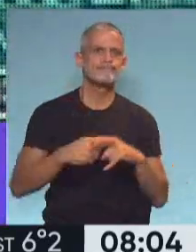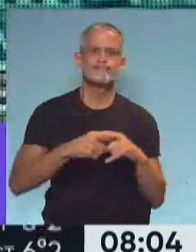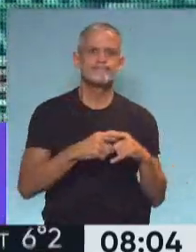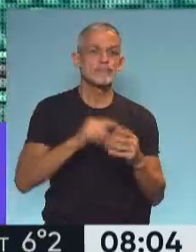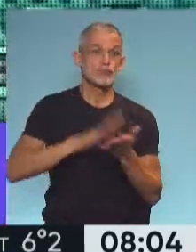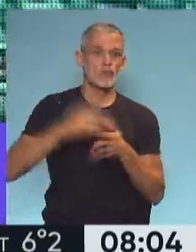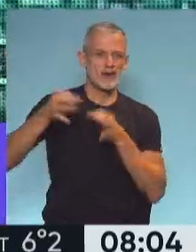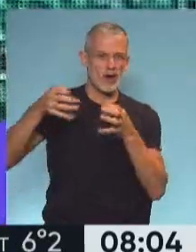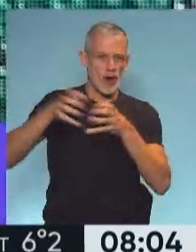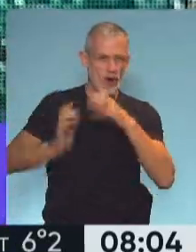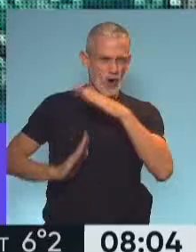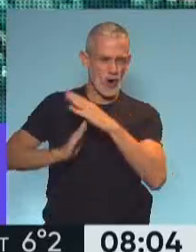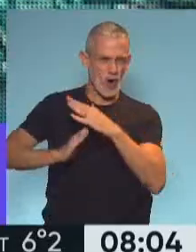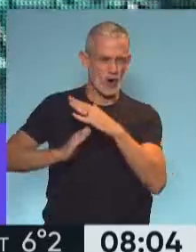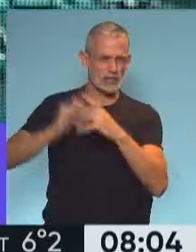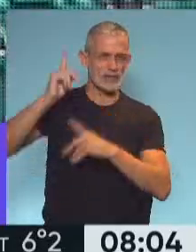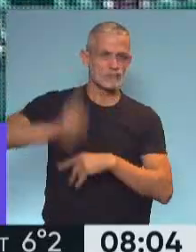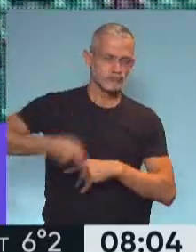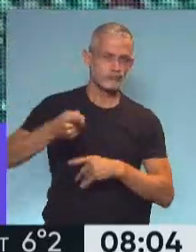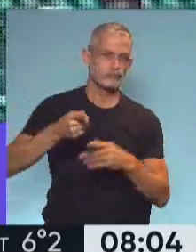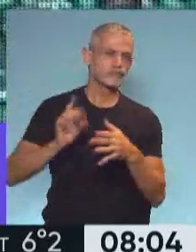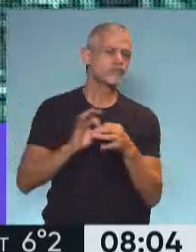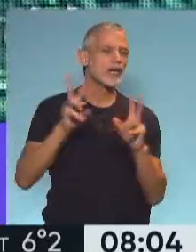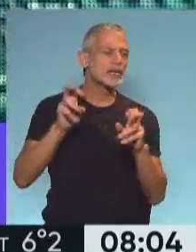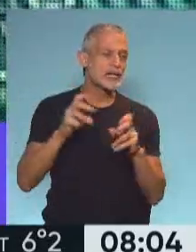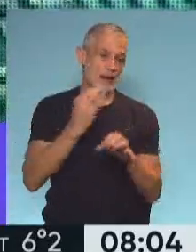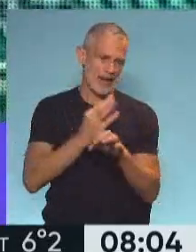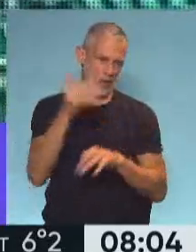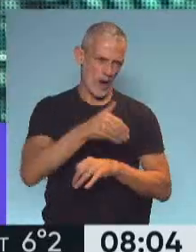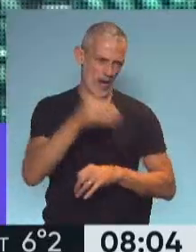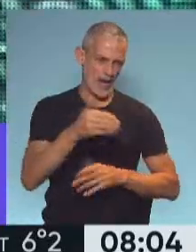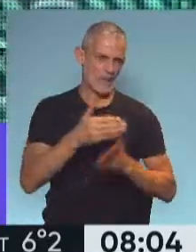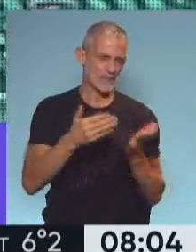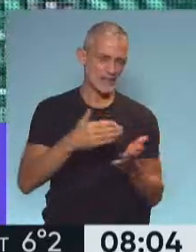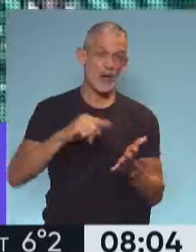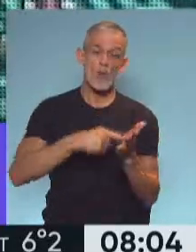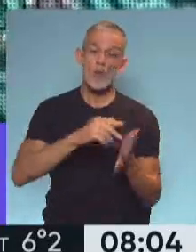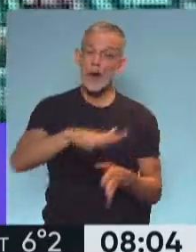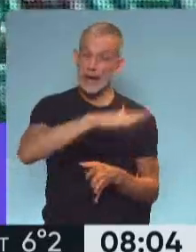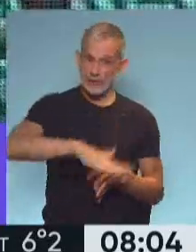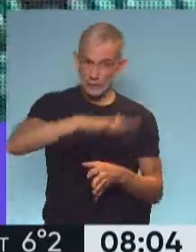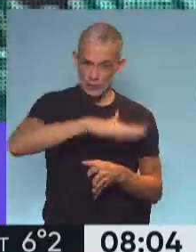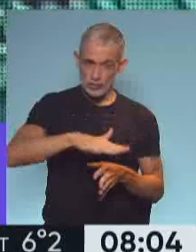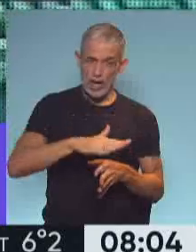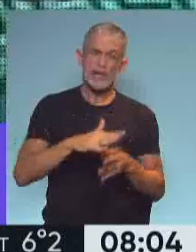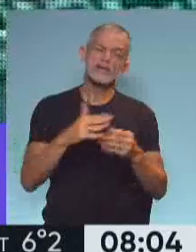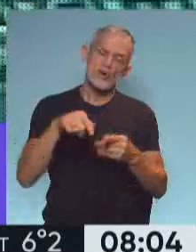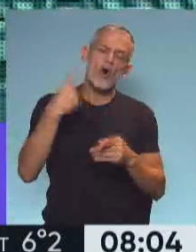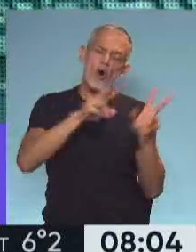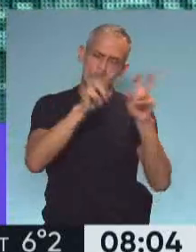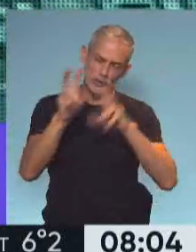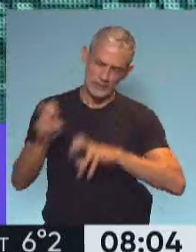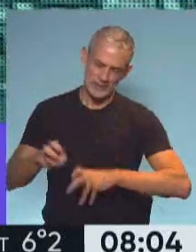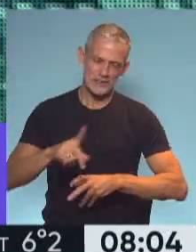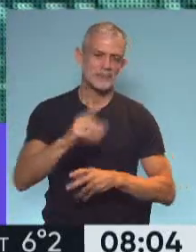tras el fallo de la Corte Suprema de Justicia de la Nación a propósito de la presencialidad de las clases en la Ciudad de Buenos Aires, entre tantos otros temas. ¿Qué